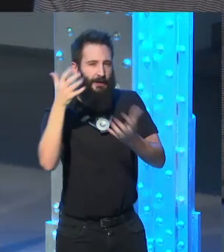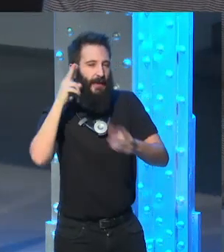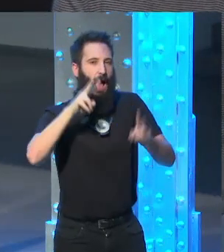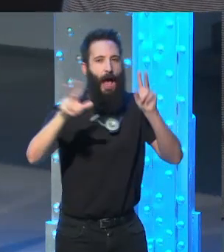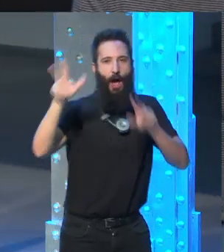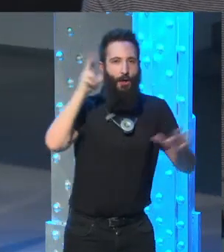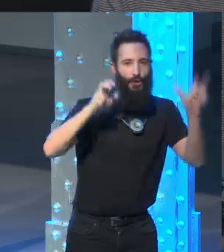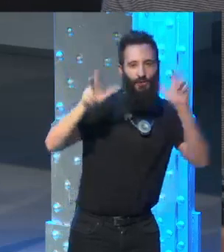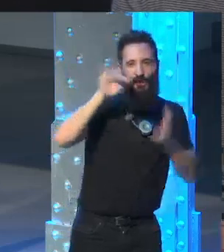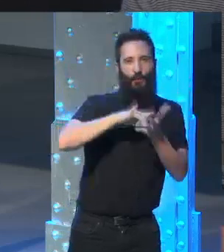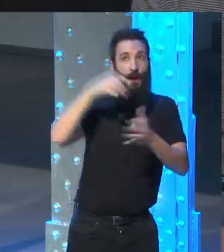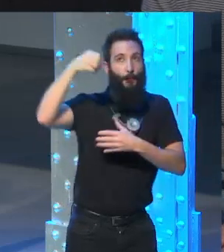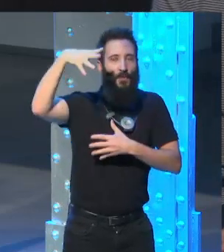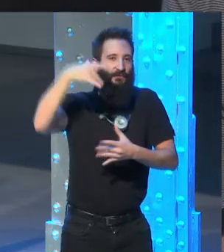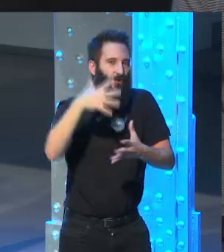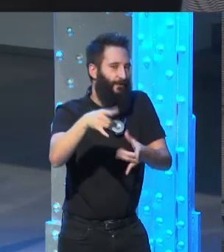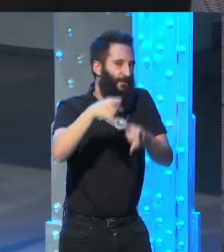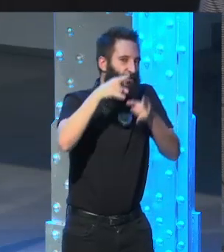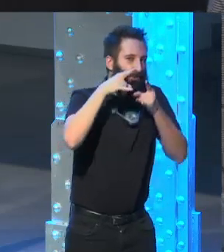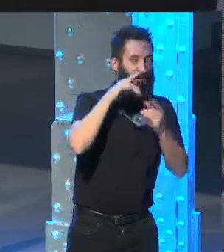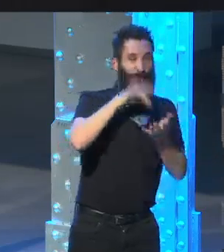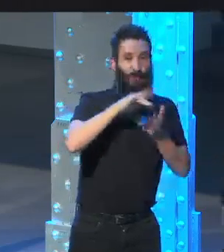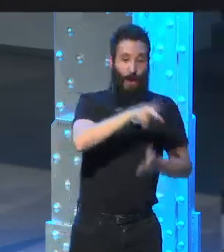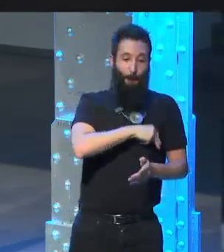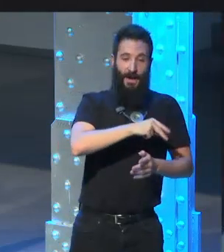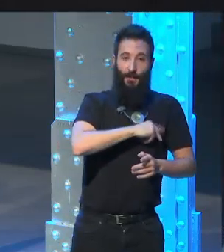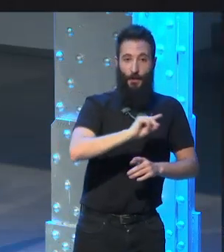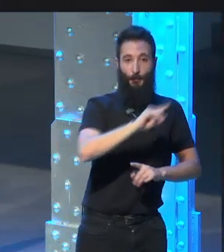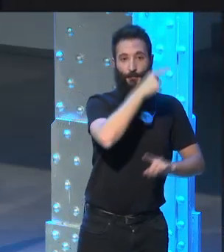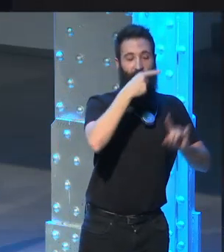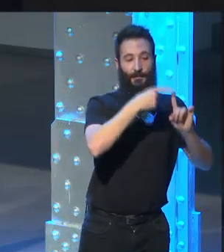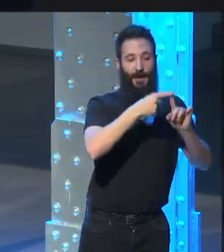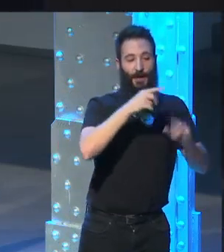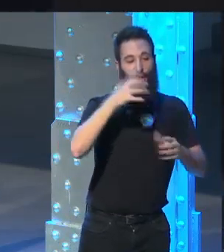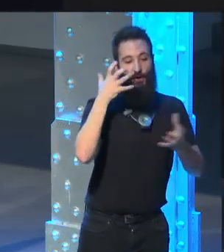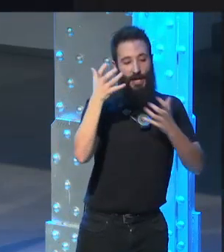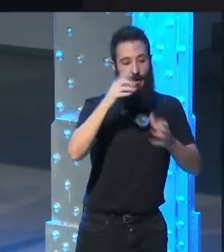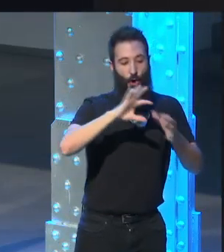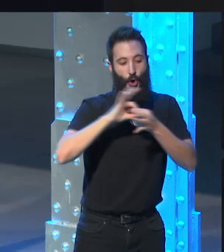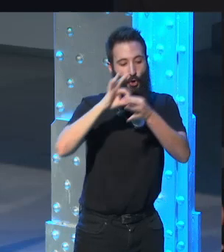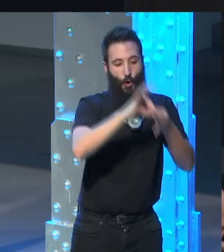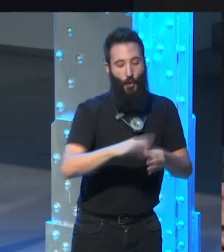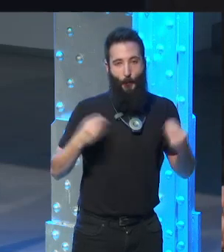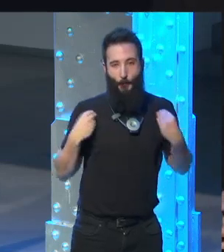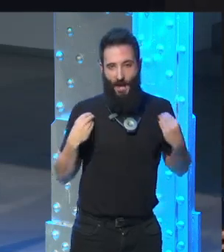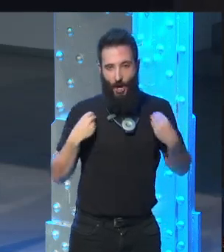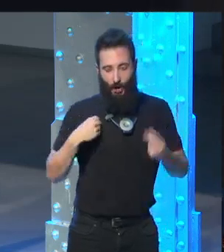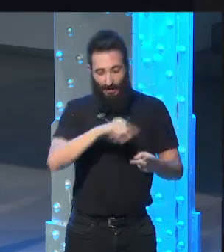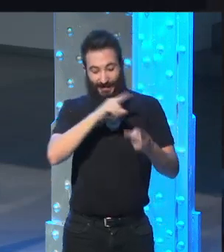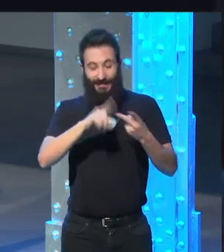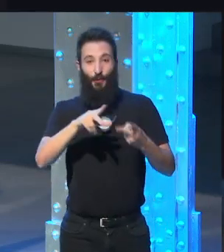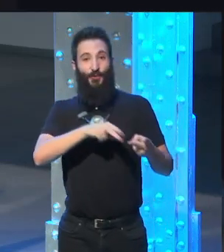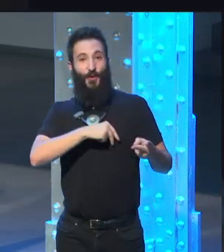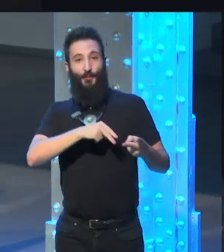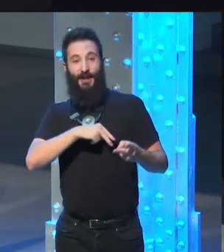luz. Han ganado el primer premio con su obra Common Bio. El segundo premio lo ganaron Ana